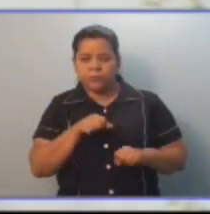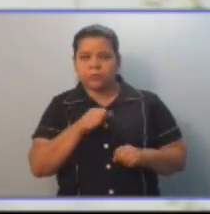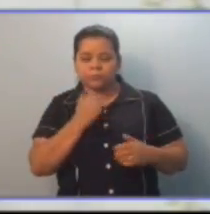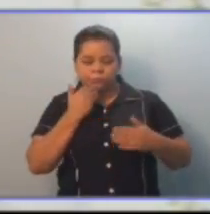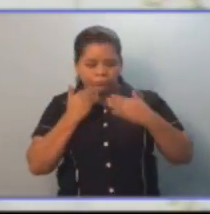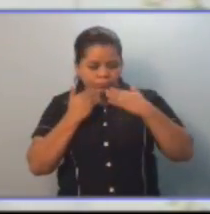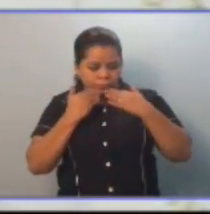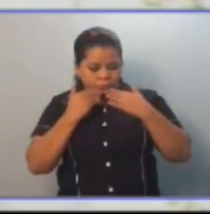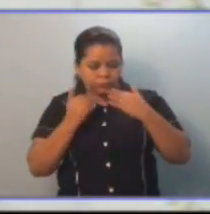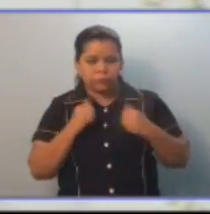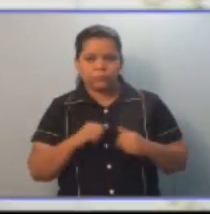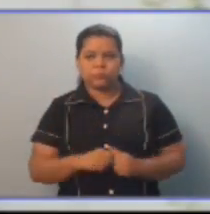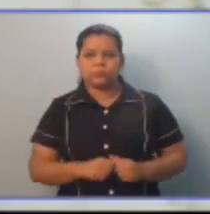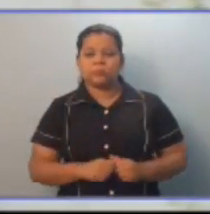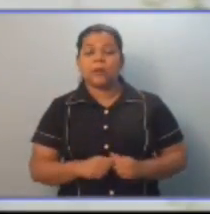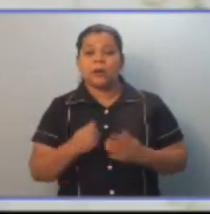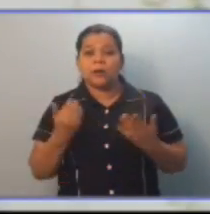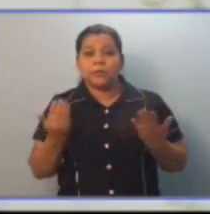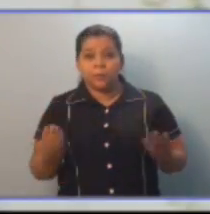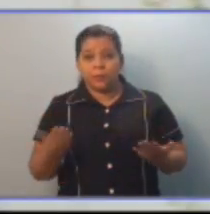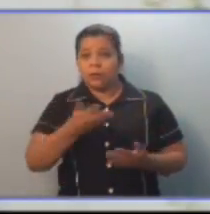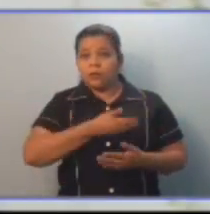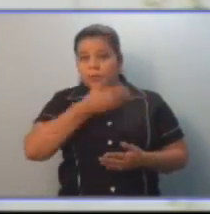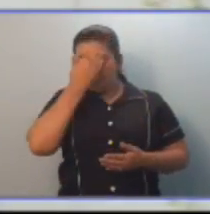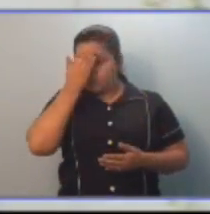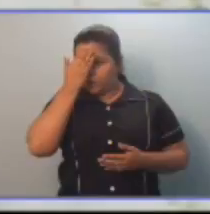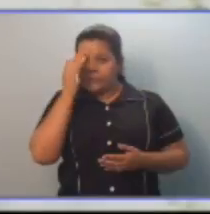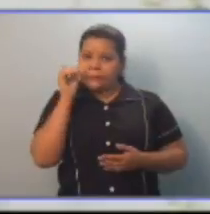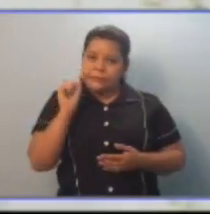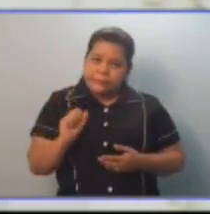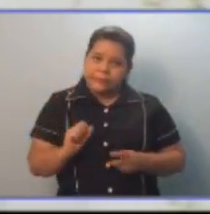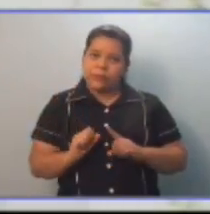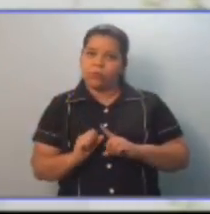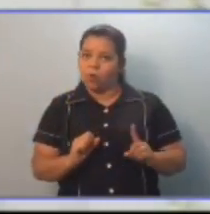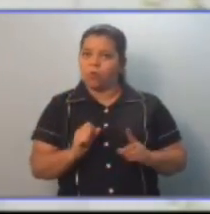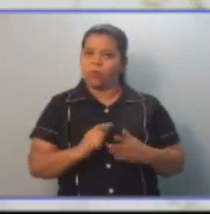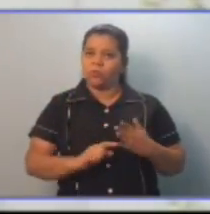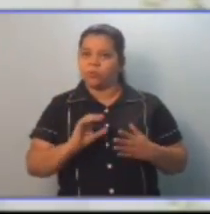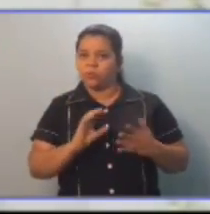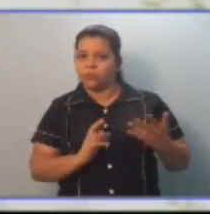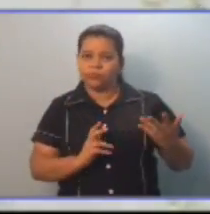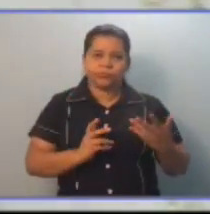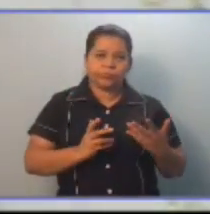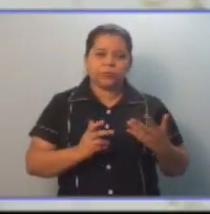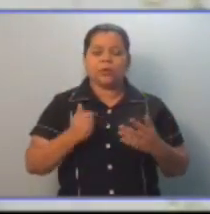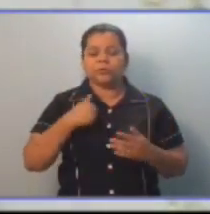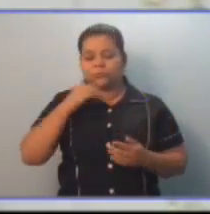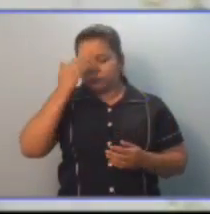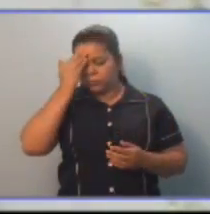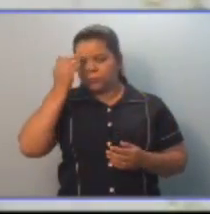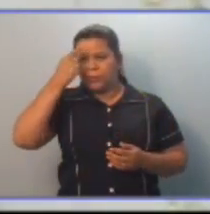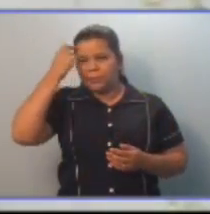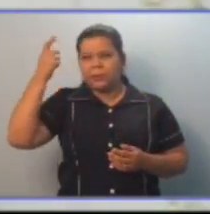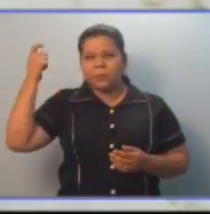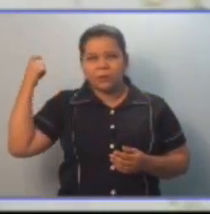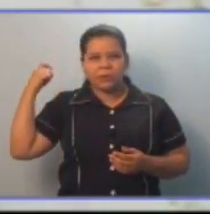interpretación de la norma para saber si existe o no existe la violación constitucional. Yo recuerdo también de un precedente